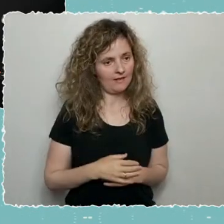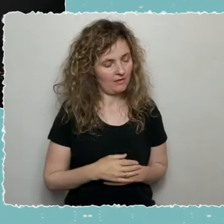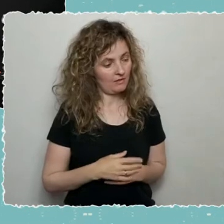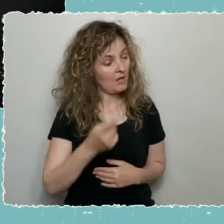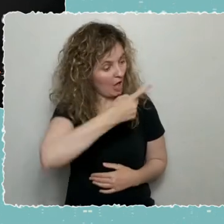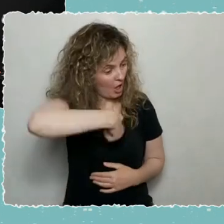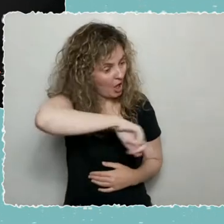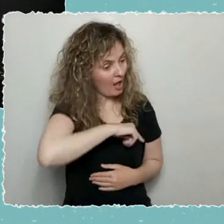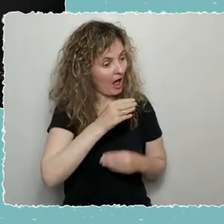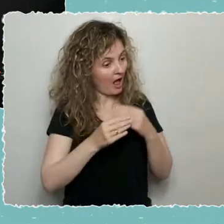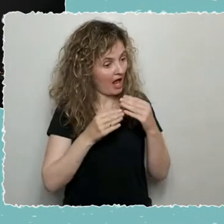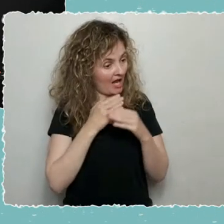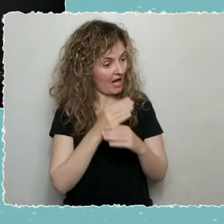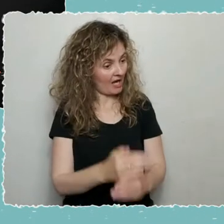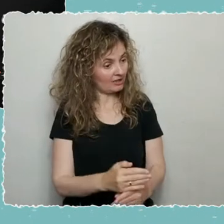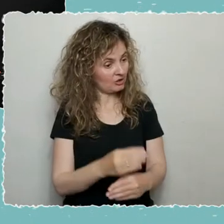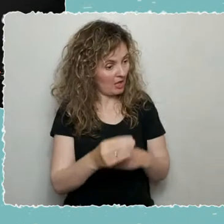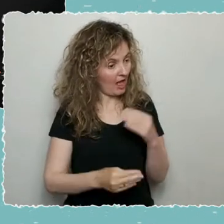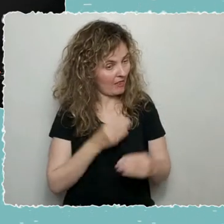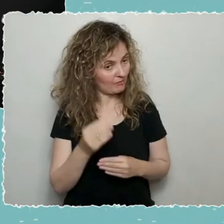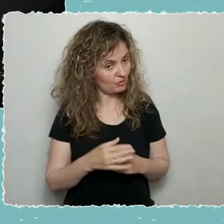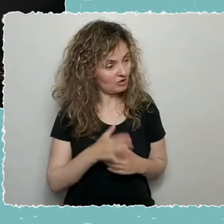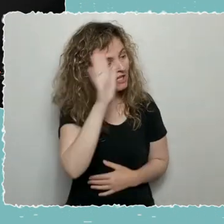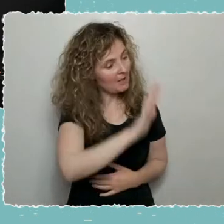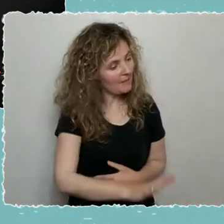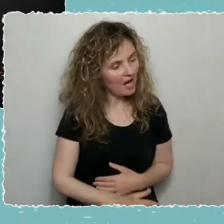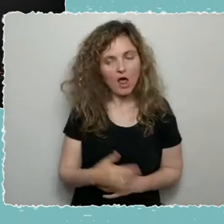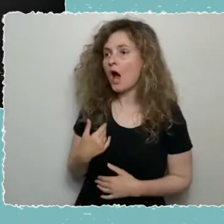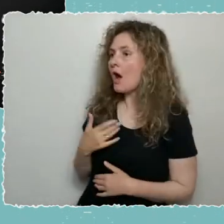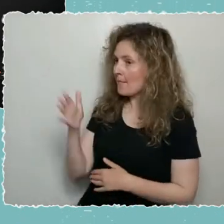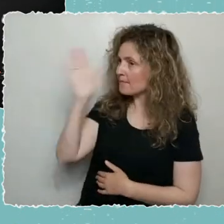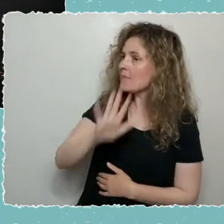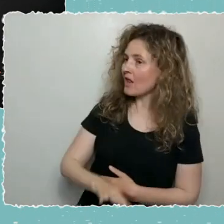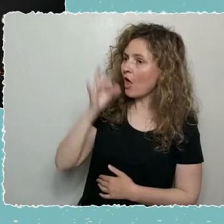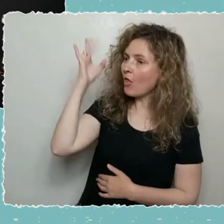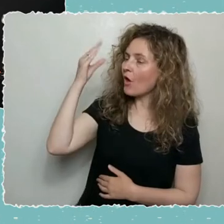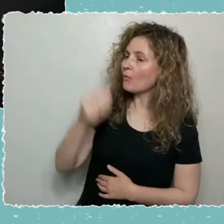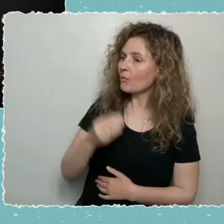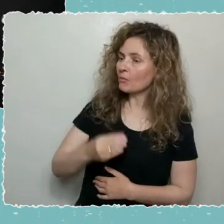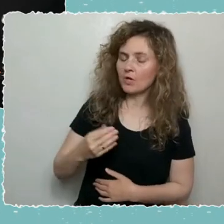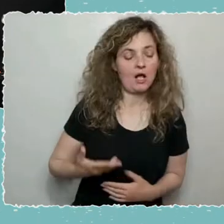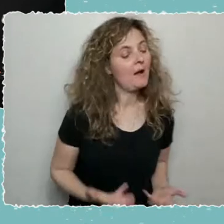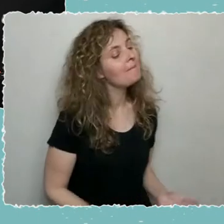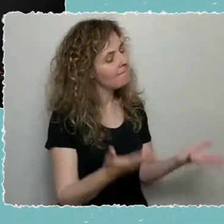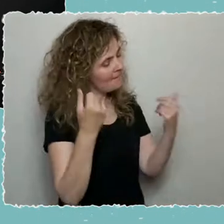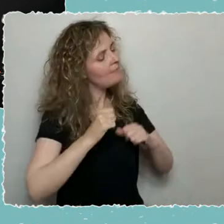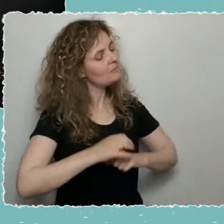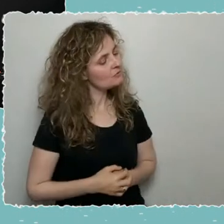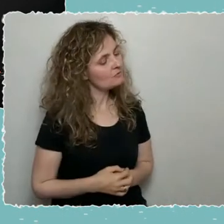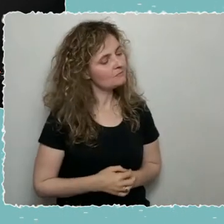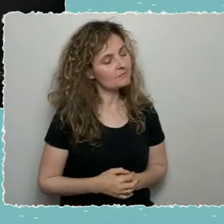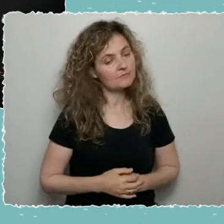tan. E nós facemos o resto, que che parece? Pois pareceme moi boa idea. Pois veña, imos